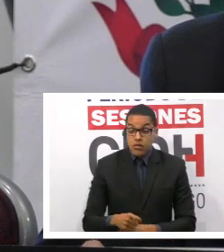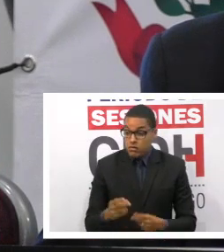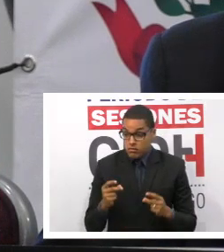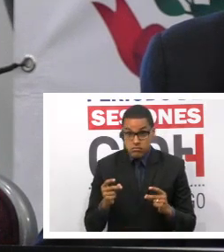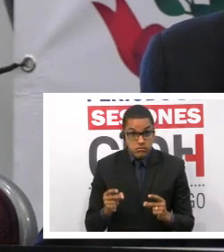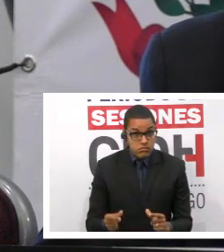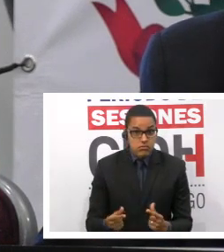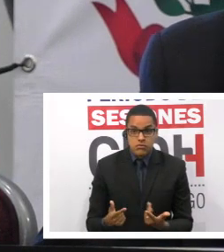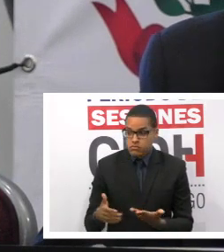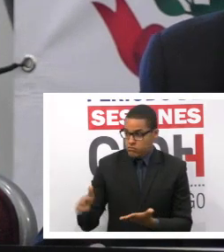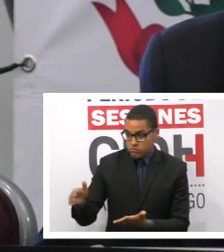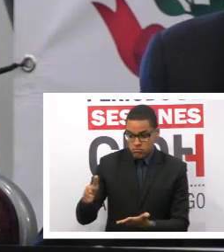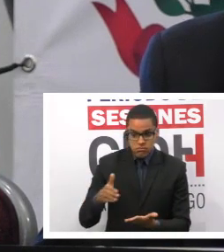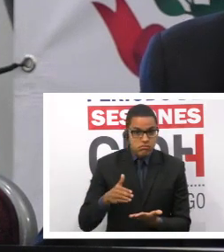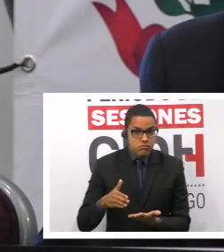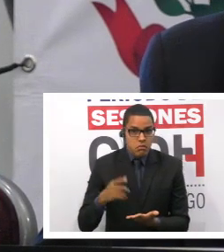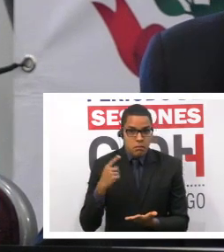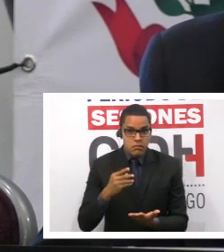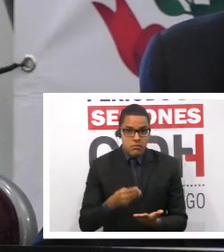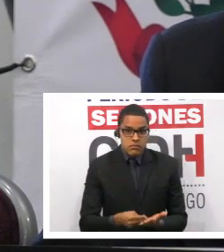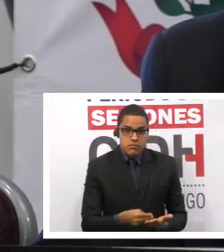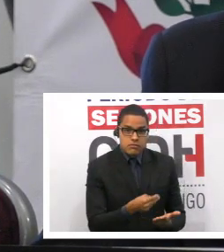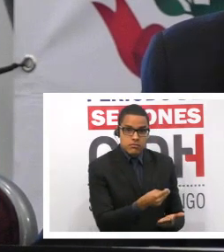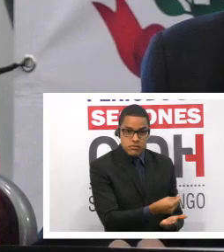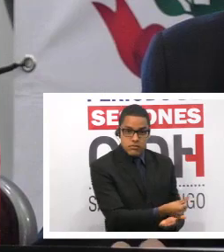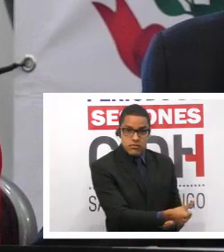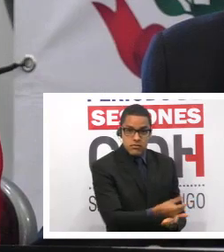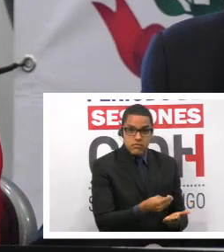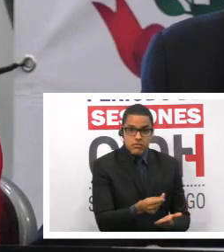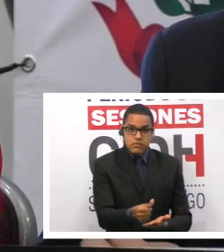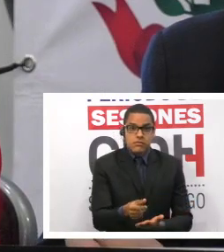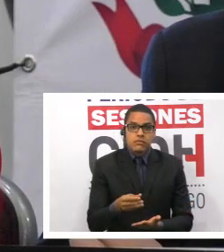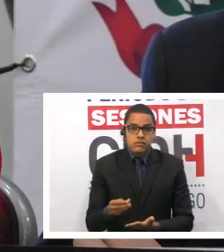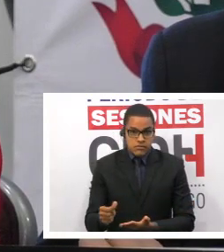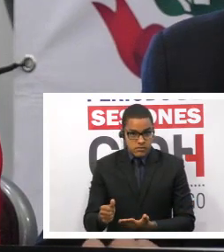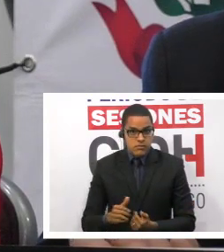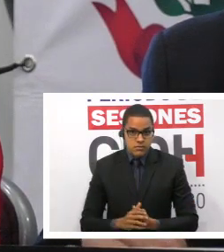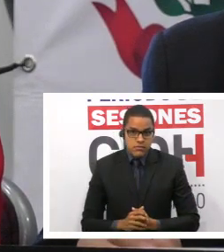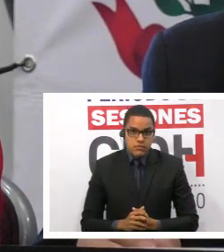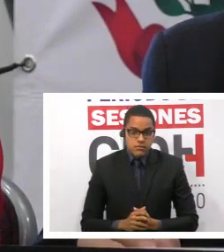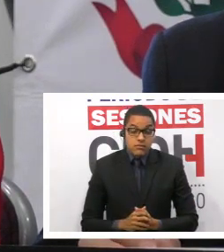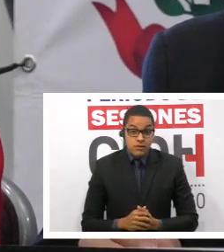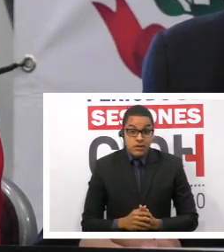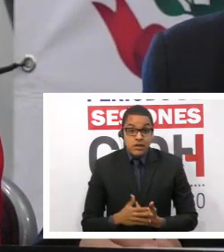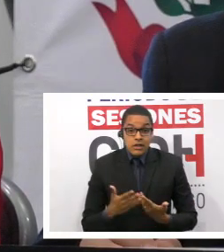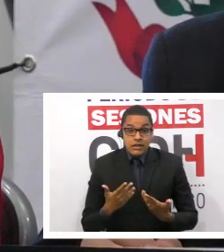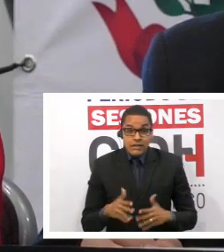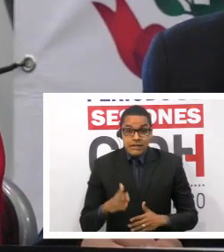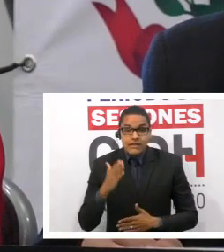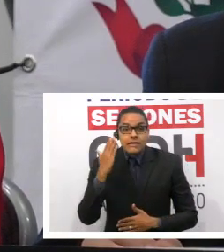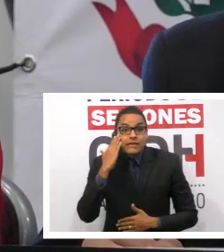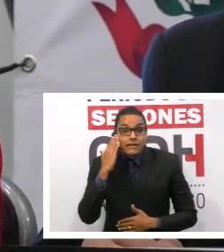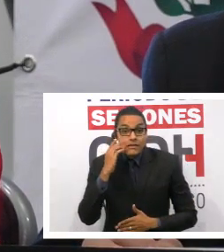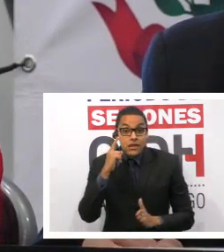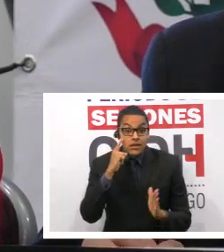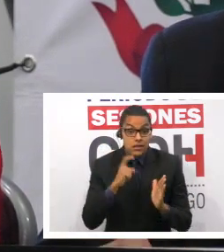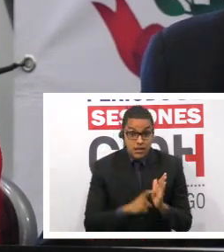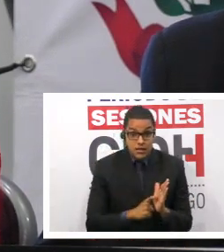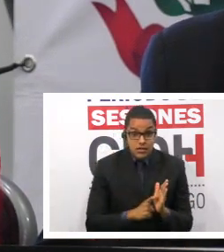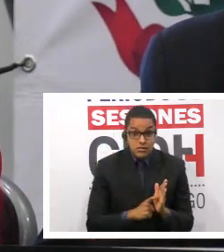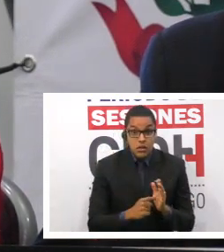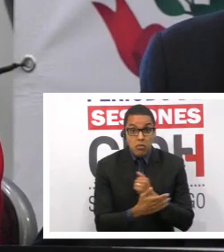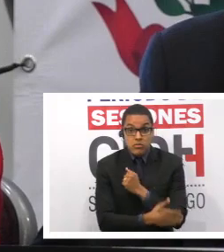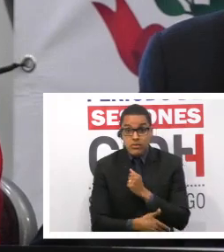nos pusieron sobre la mesa en lo que ya el informe de pobreza ha marcado como una senda para la comisión que